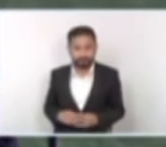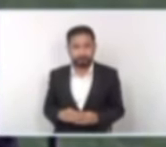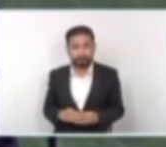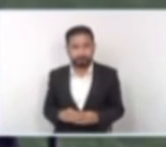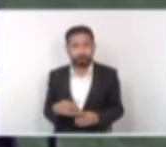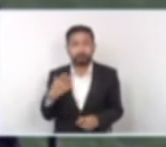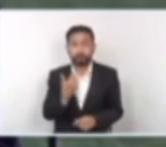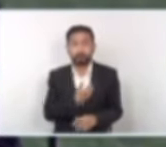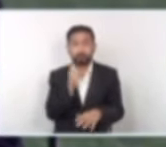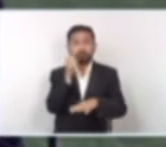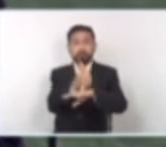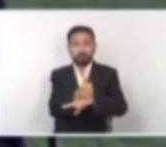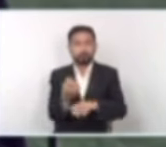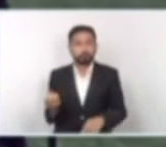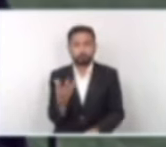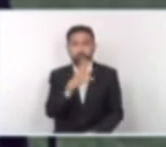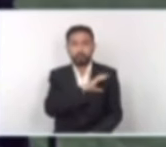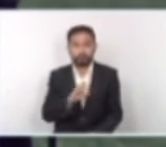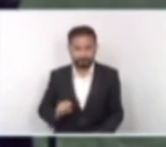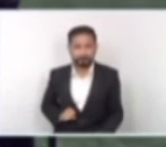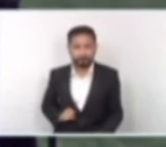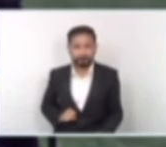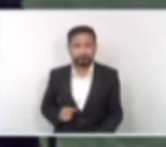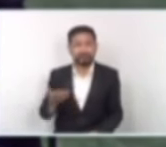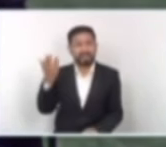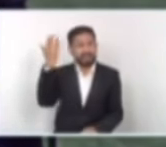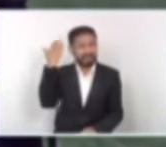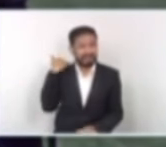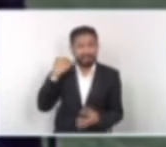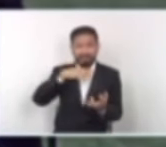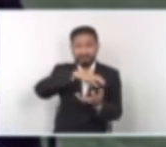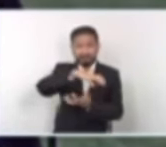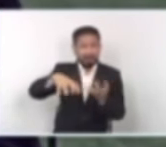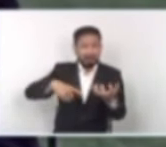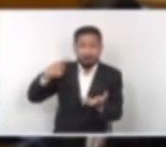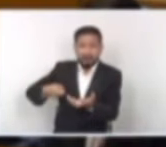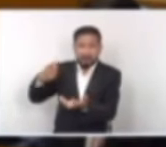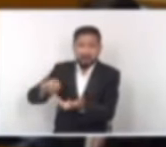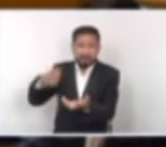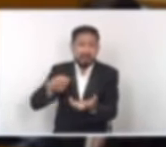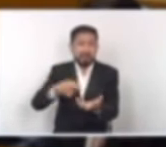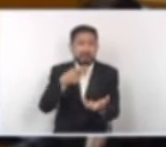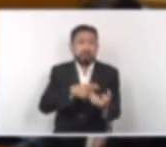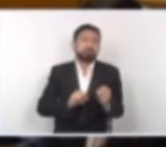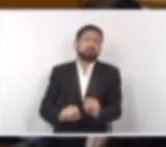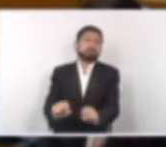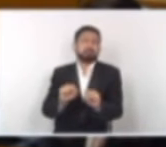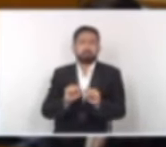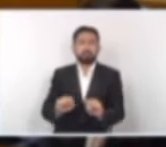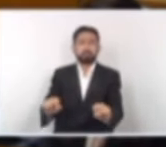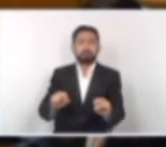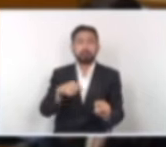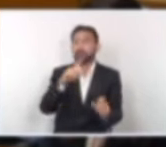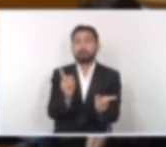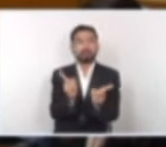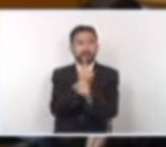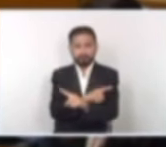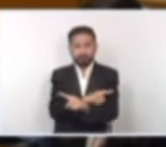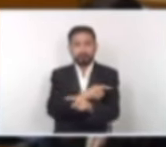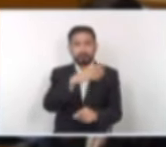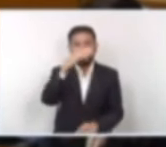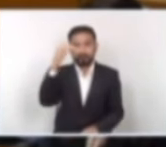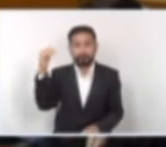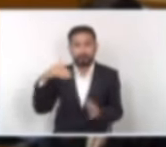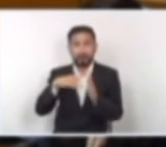Hicimos de nuestra nación, que fue una vez la capital mundial de los homicidios, el país más seguro de todo el